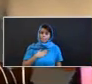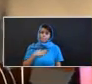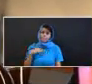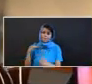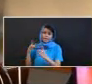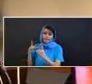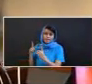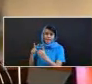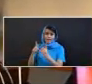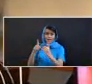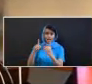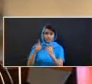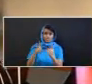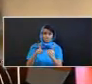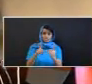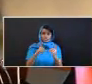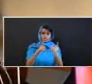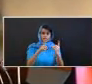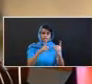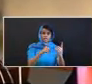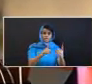seguirá tu